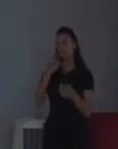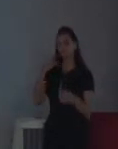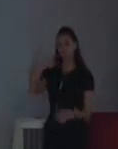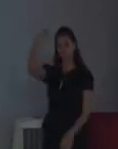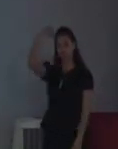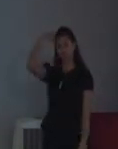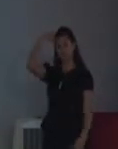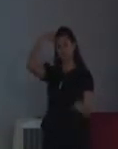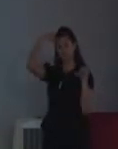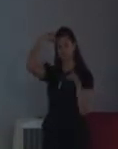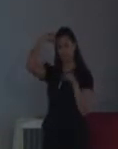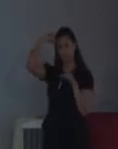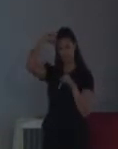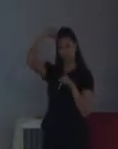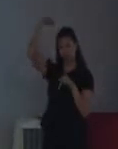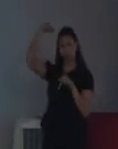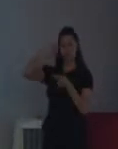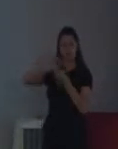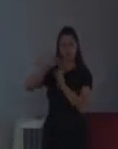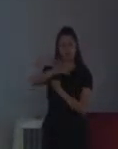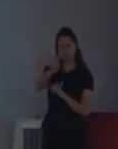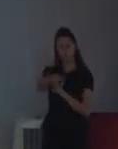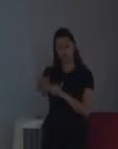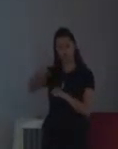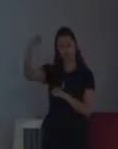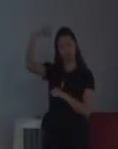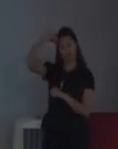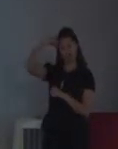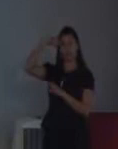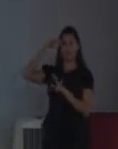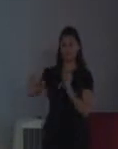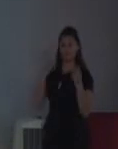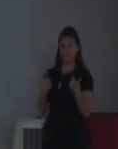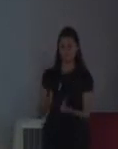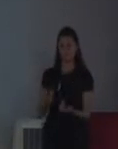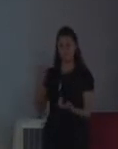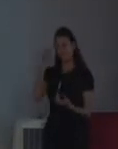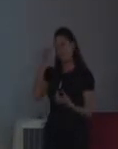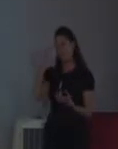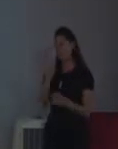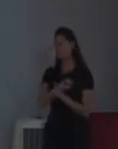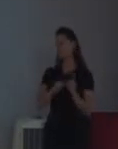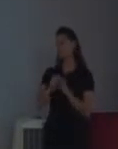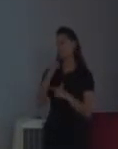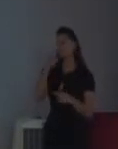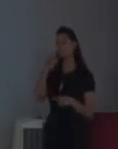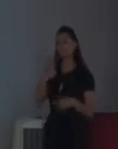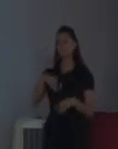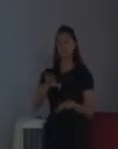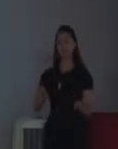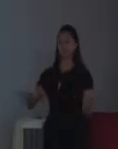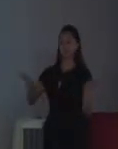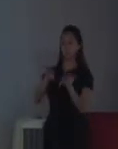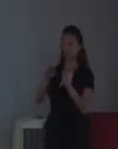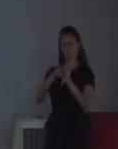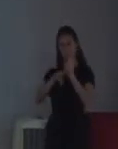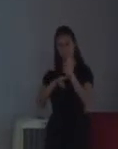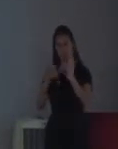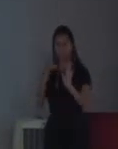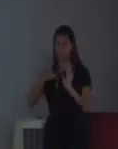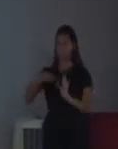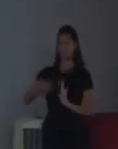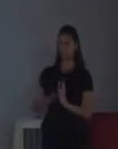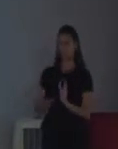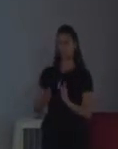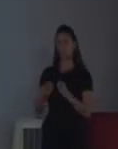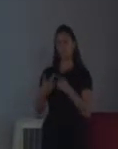chip porque venimos de una sociedad en donde somos muy moralistas, ¿sí? Pero hay que